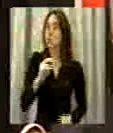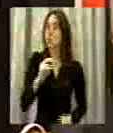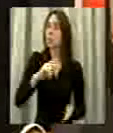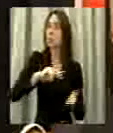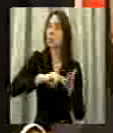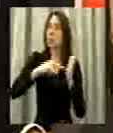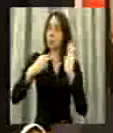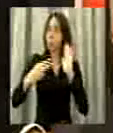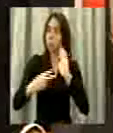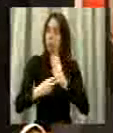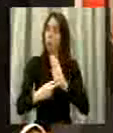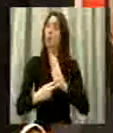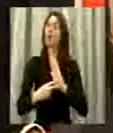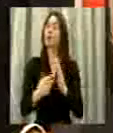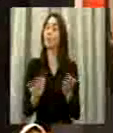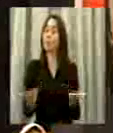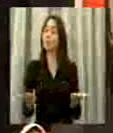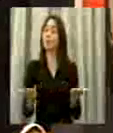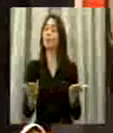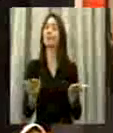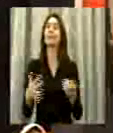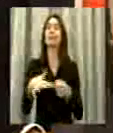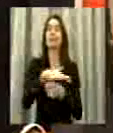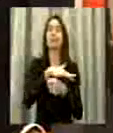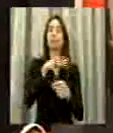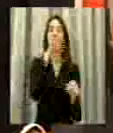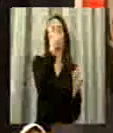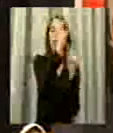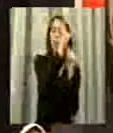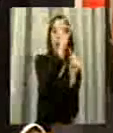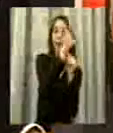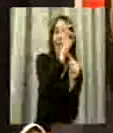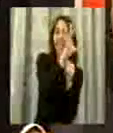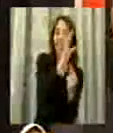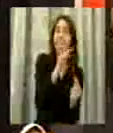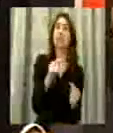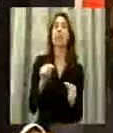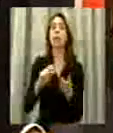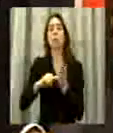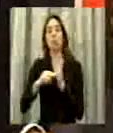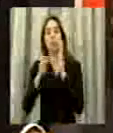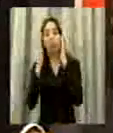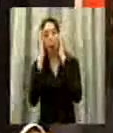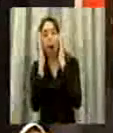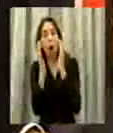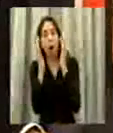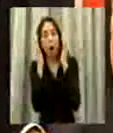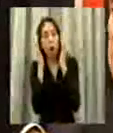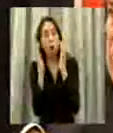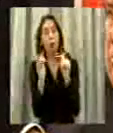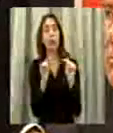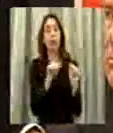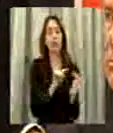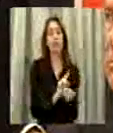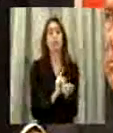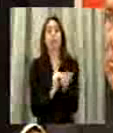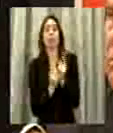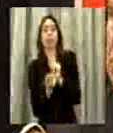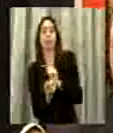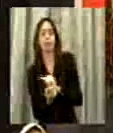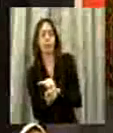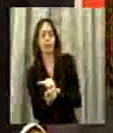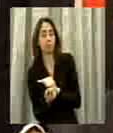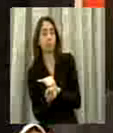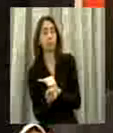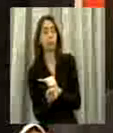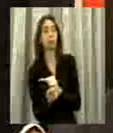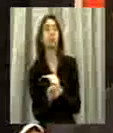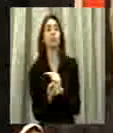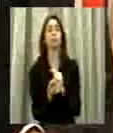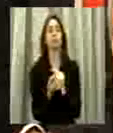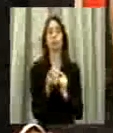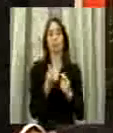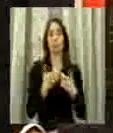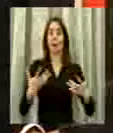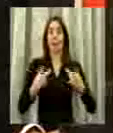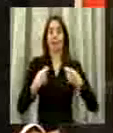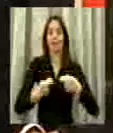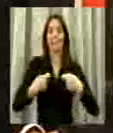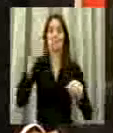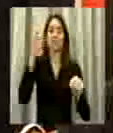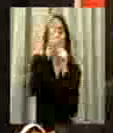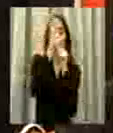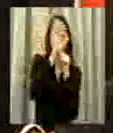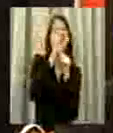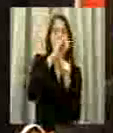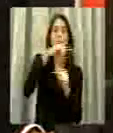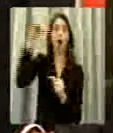problema con nuestra situación energética, es un problema que estamos abordando y eso nos genera, sí, tenemos más altos costos de energía